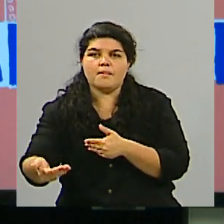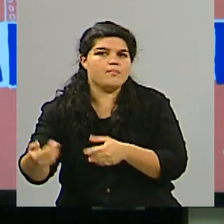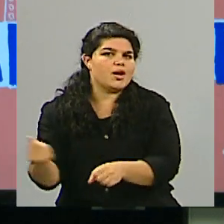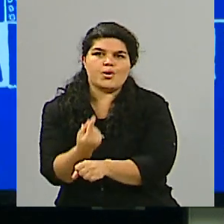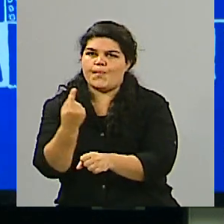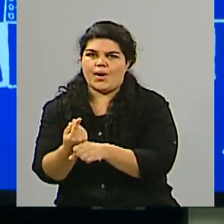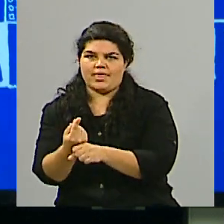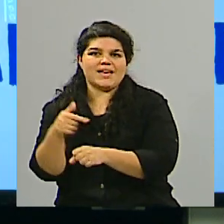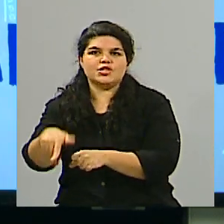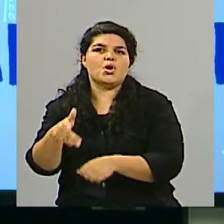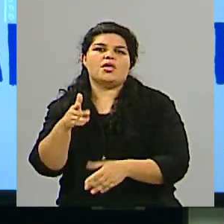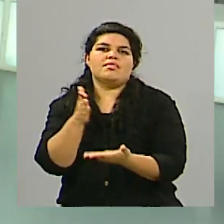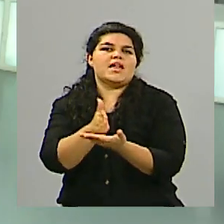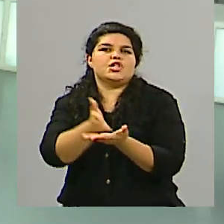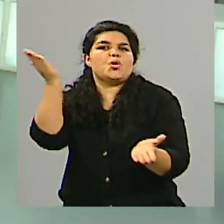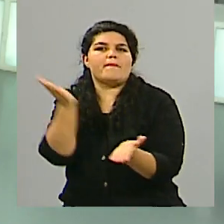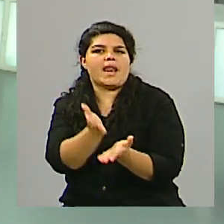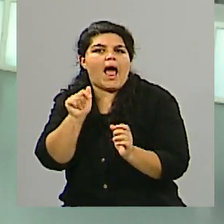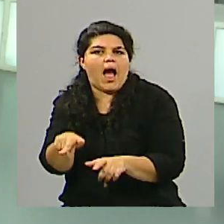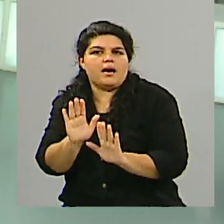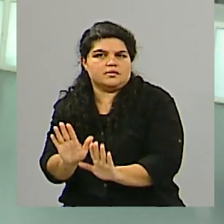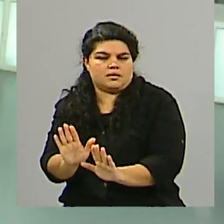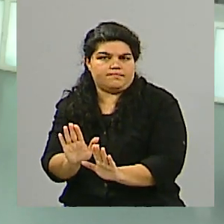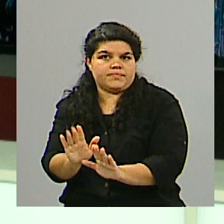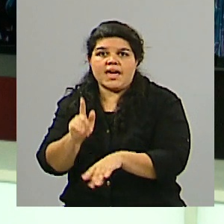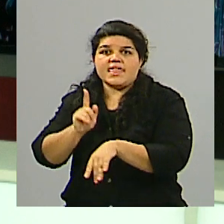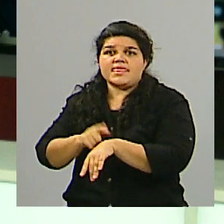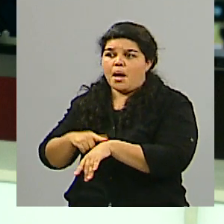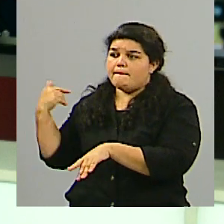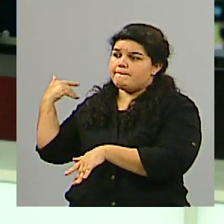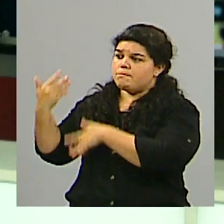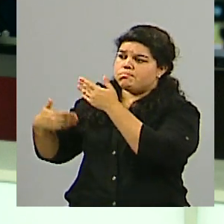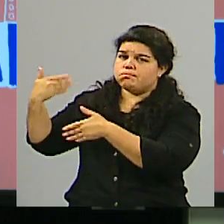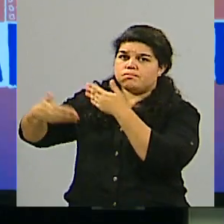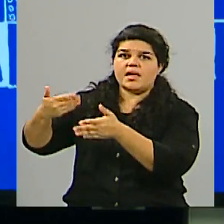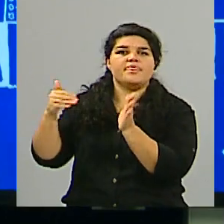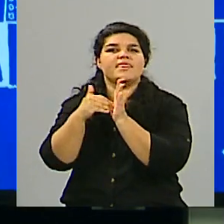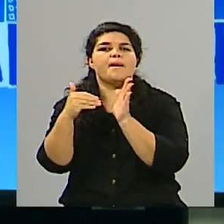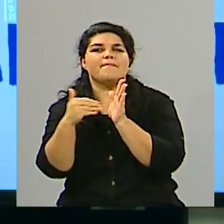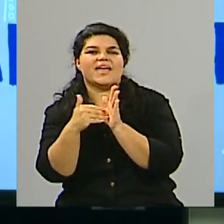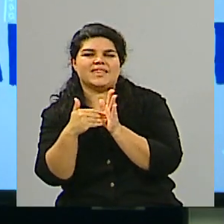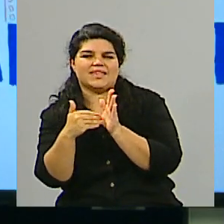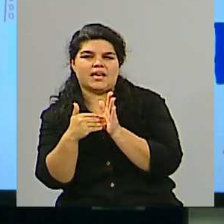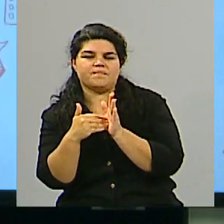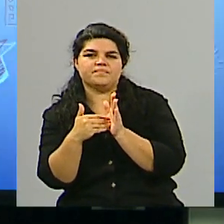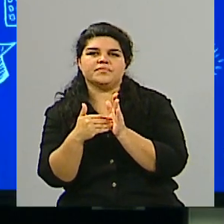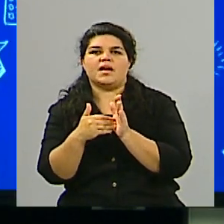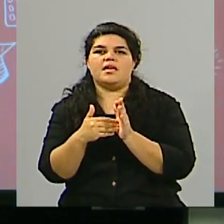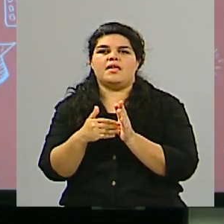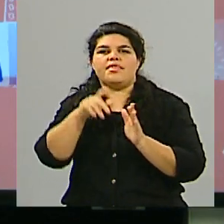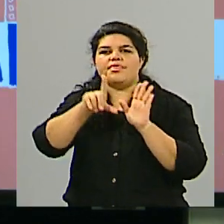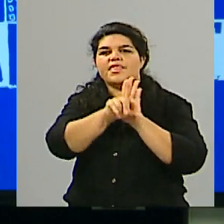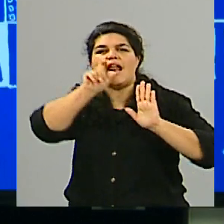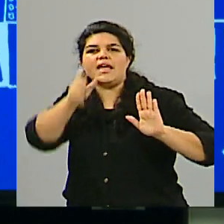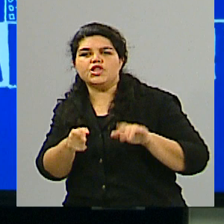del derecho penal. Entonces, si pasó el tiempo, la prescripción se va analizando en función de la proyección de pena que tiene cada delito.